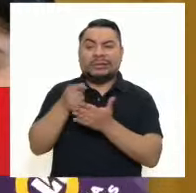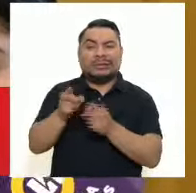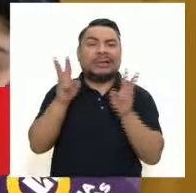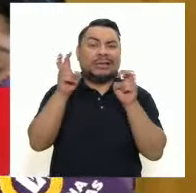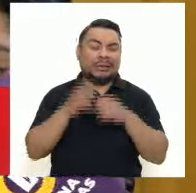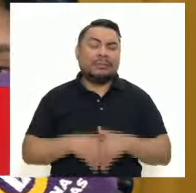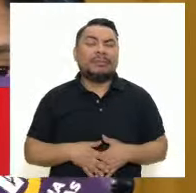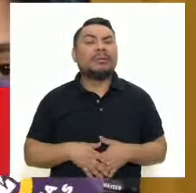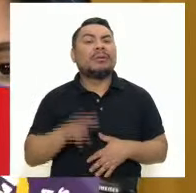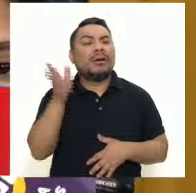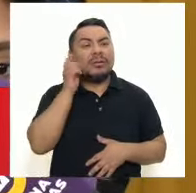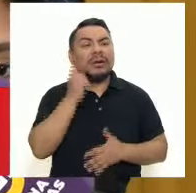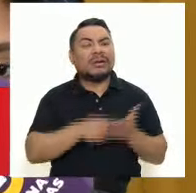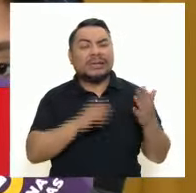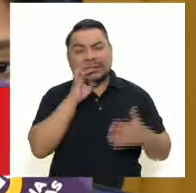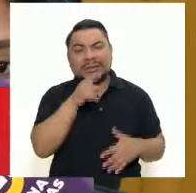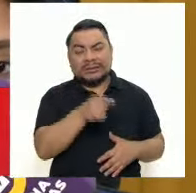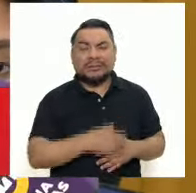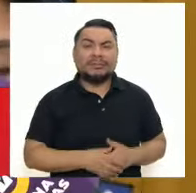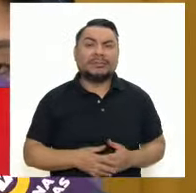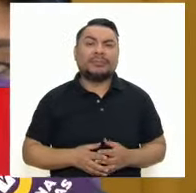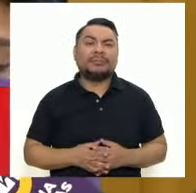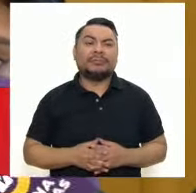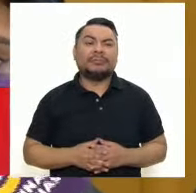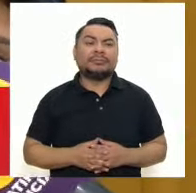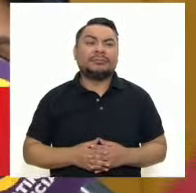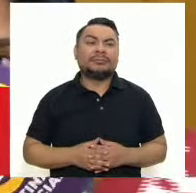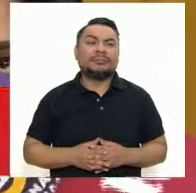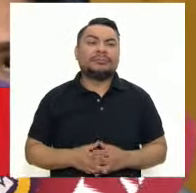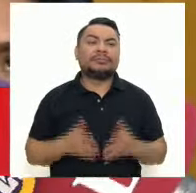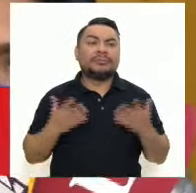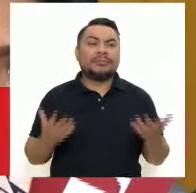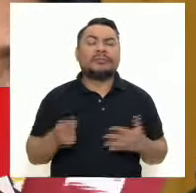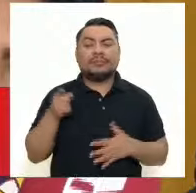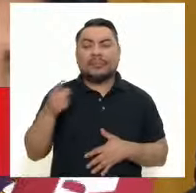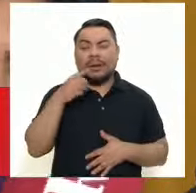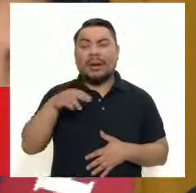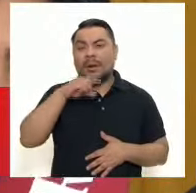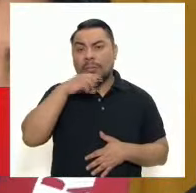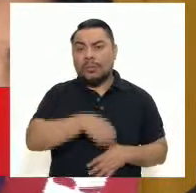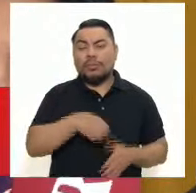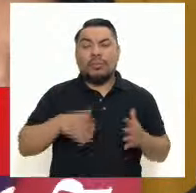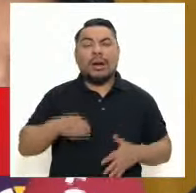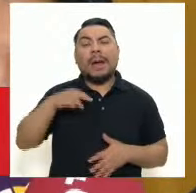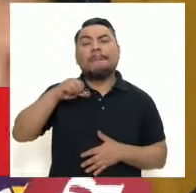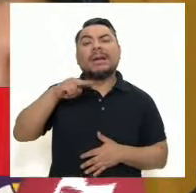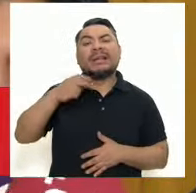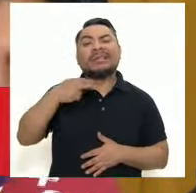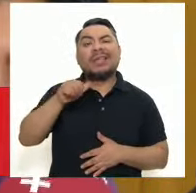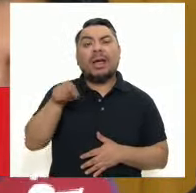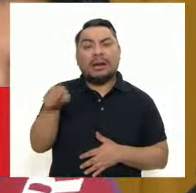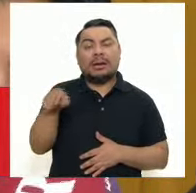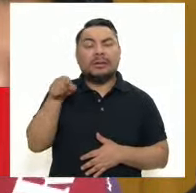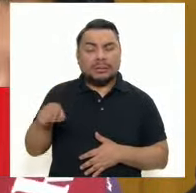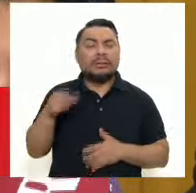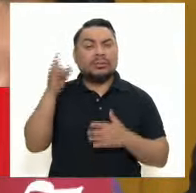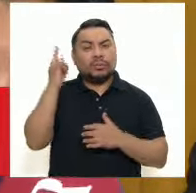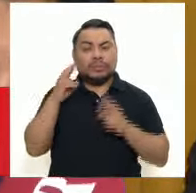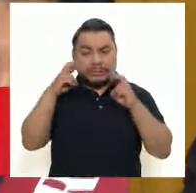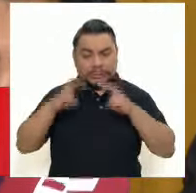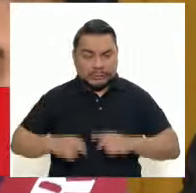motivo escuchemos lo que va a mencionar el congresista Eduardo Castillo bueno lo de Marta moyano si es urgente revisar porque ya la próxima vez